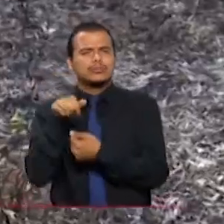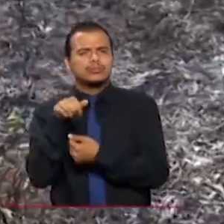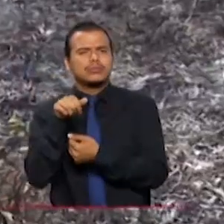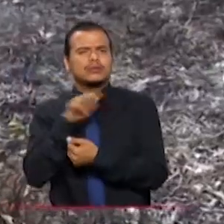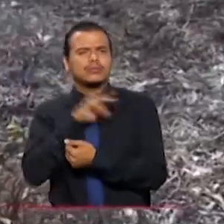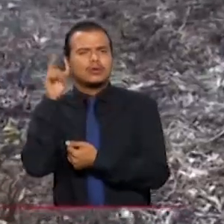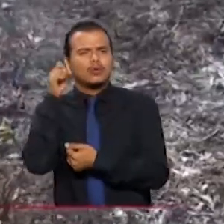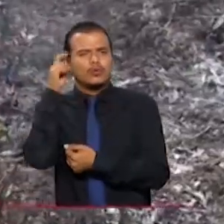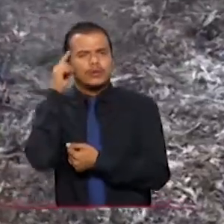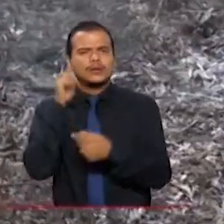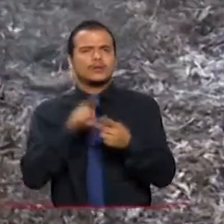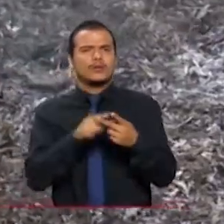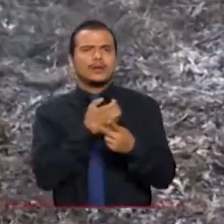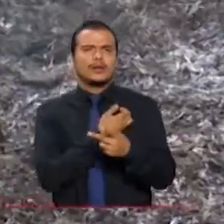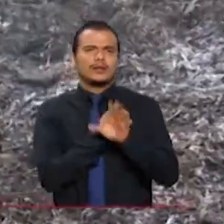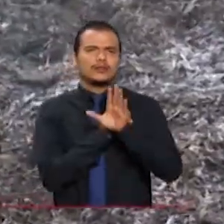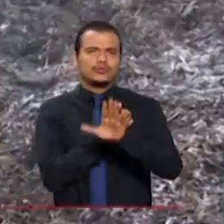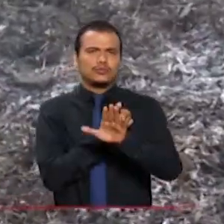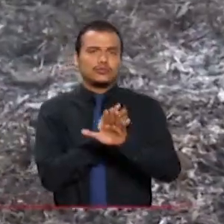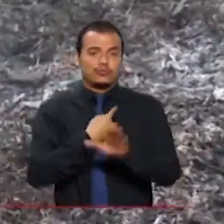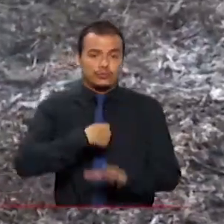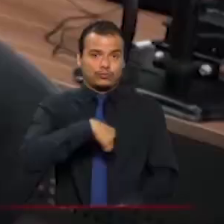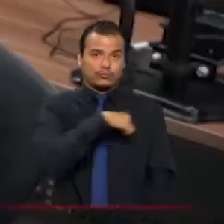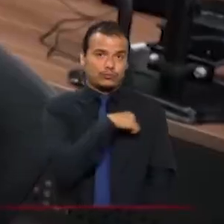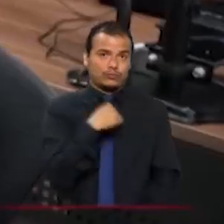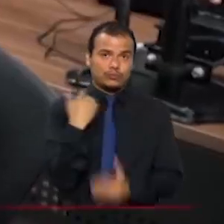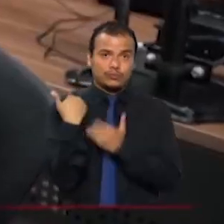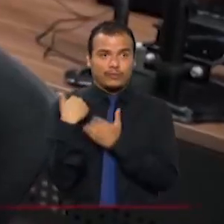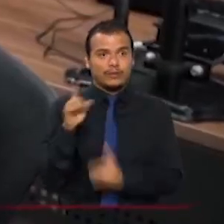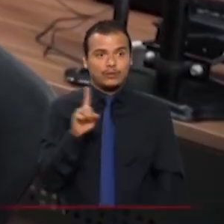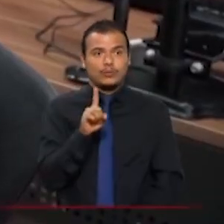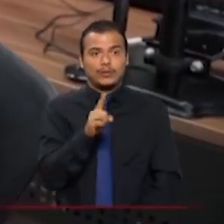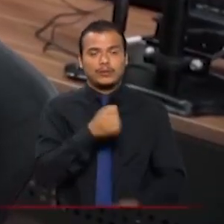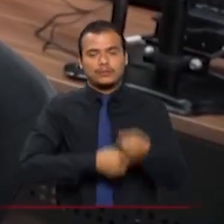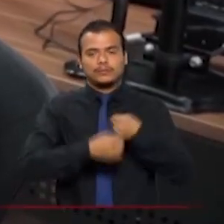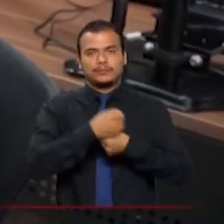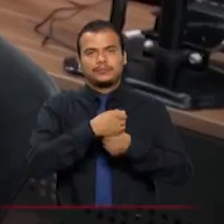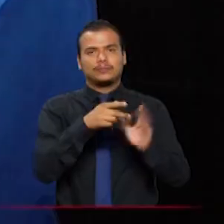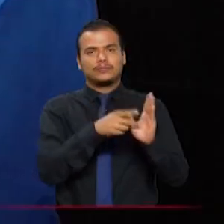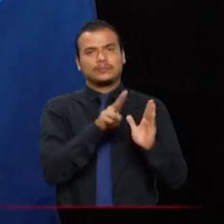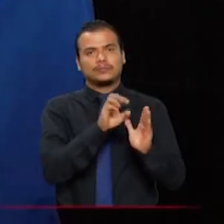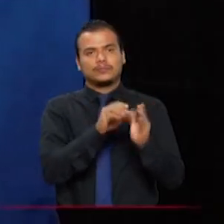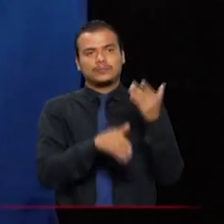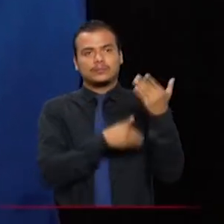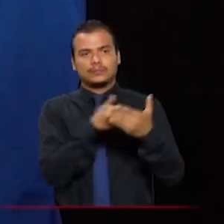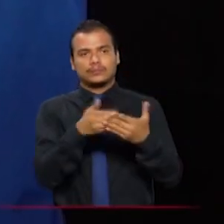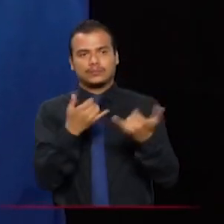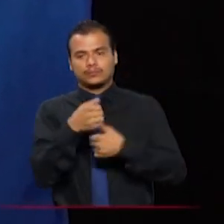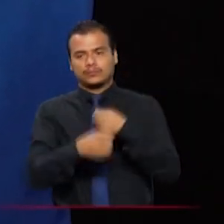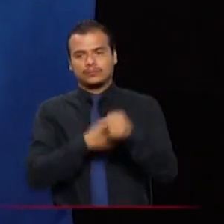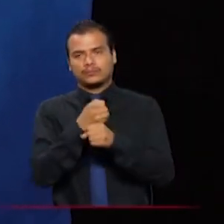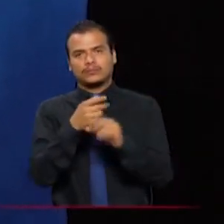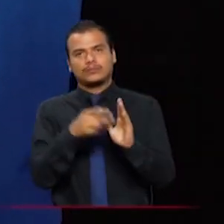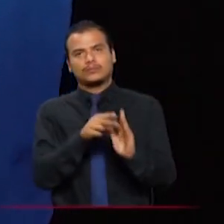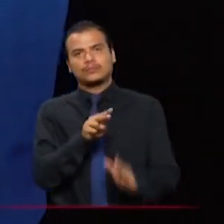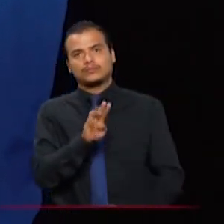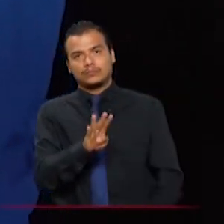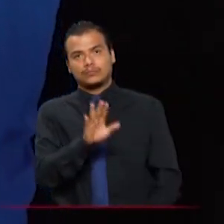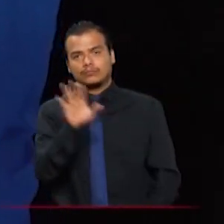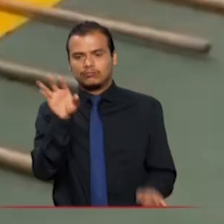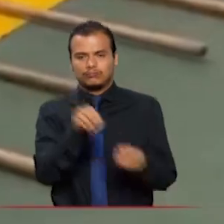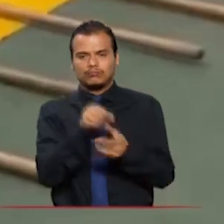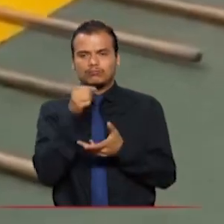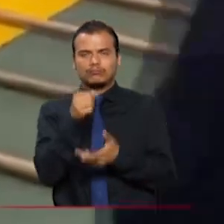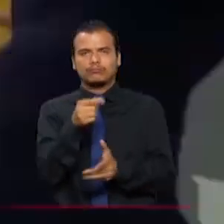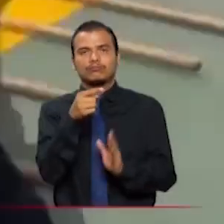las corporaciones autónomas. Del 2020 a la fecha hemos entregado más de 1.600 millones de pesos en ese apoyo a nuestros bomberos,